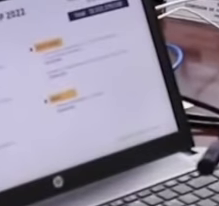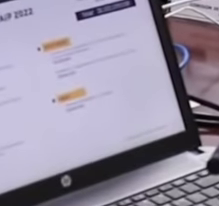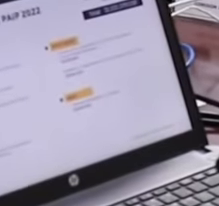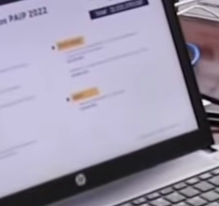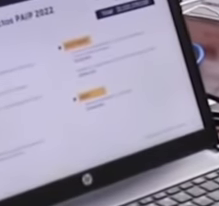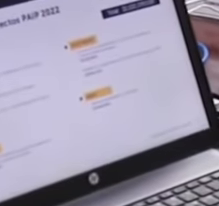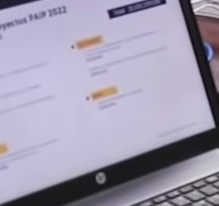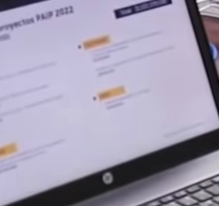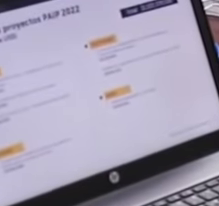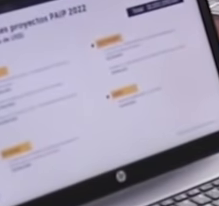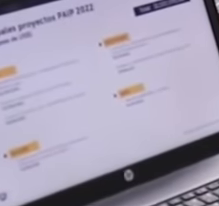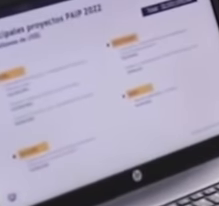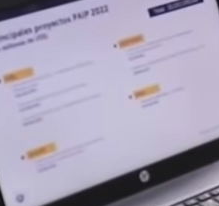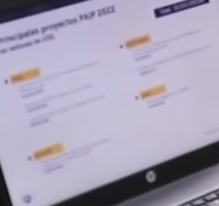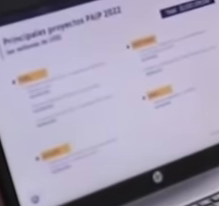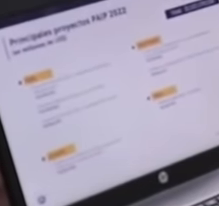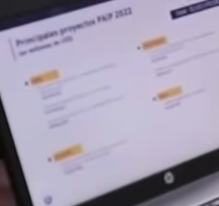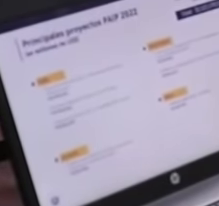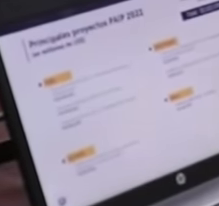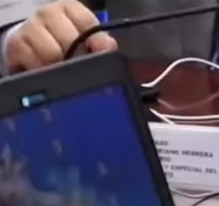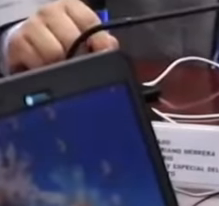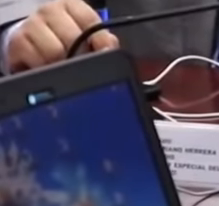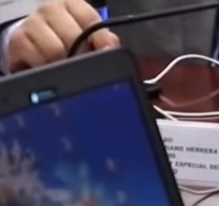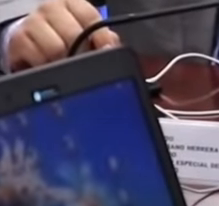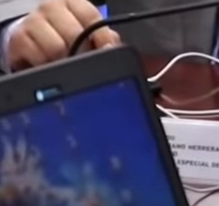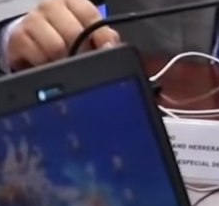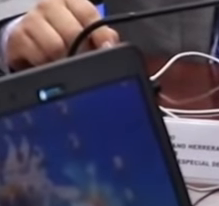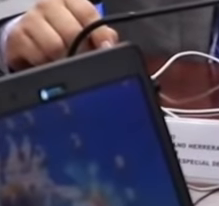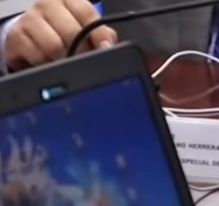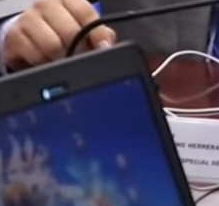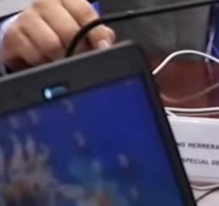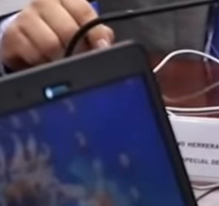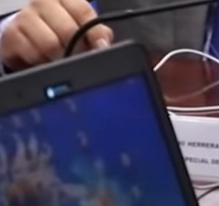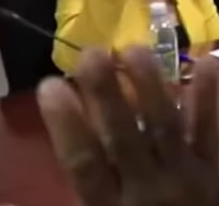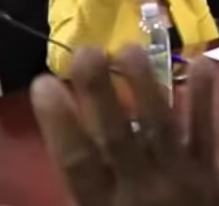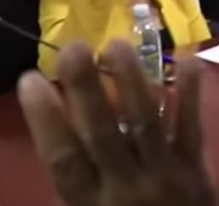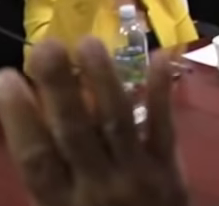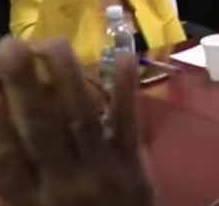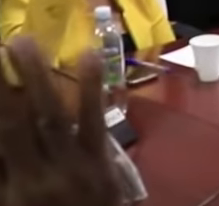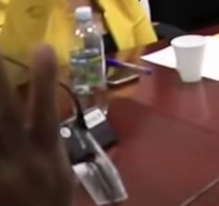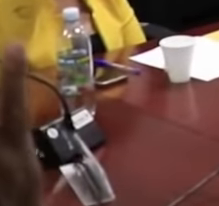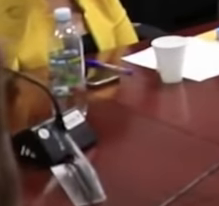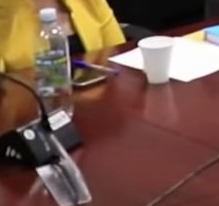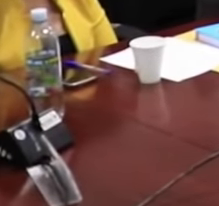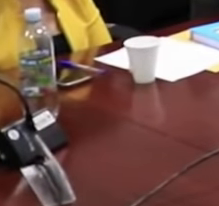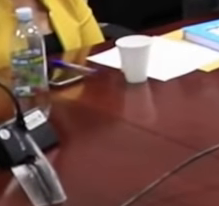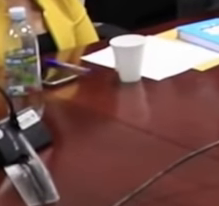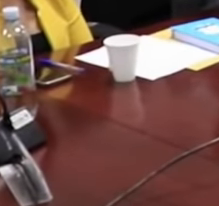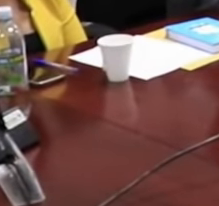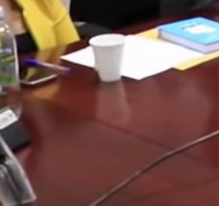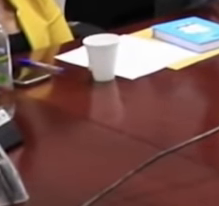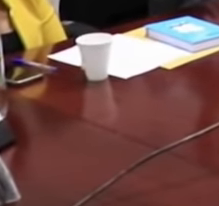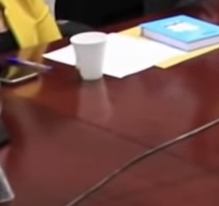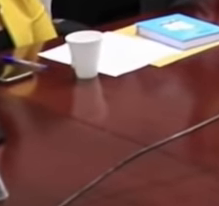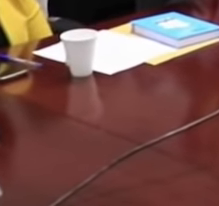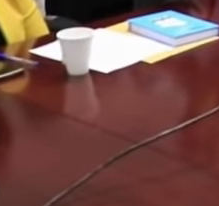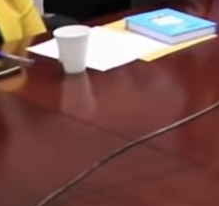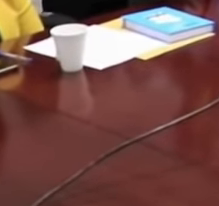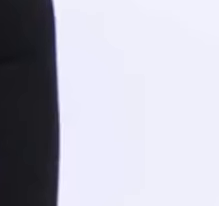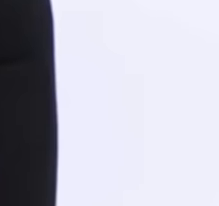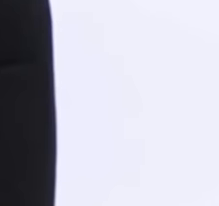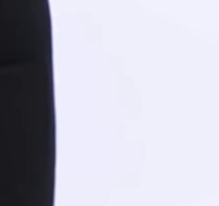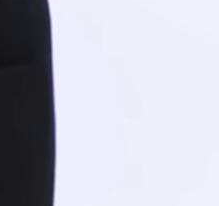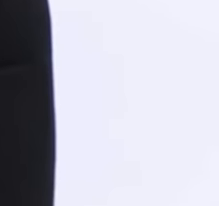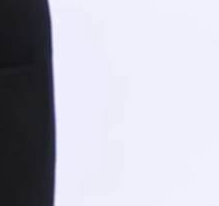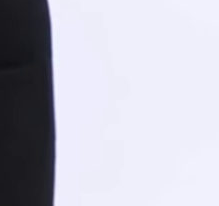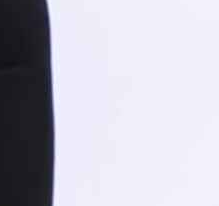instituciones nos mencionaban que ahora con esta nueva ley se van a incluir juegos en línea y eso va a demandar o va